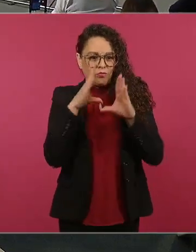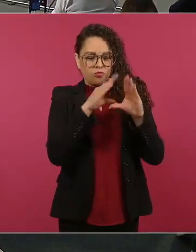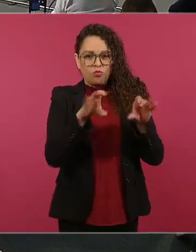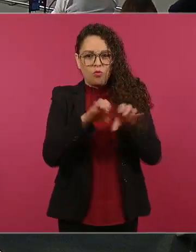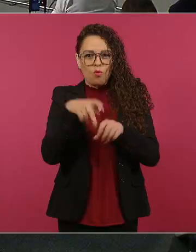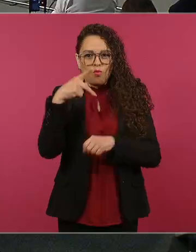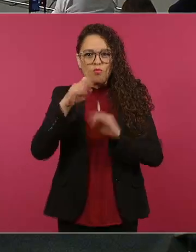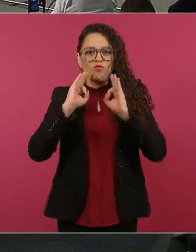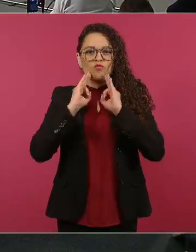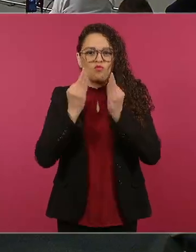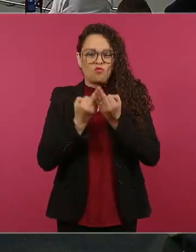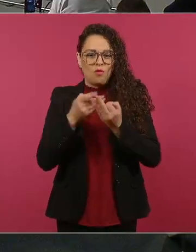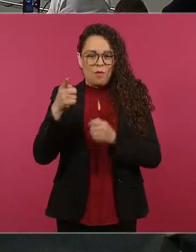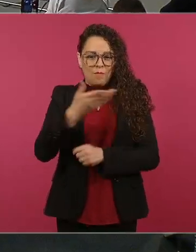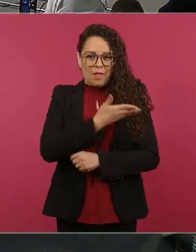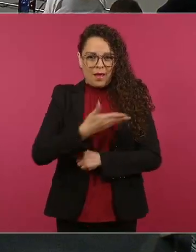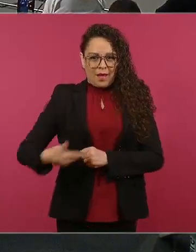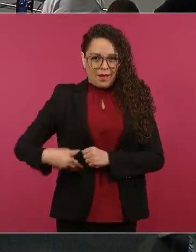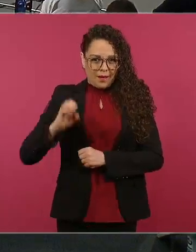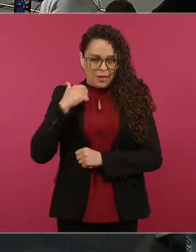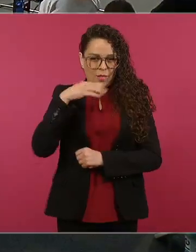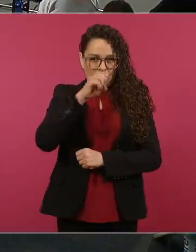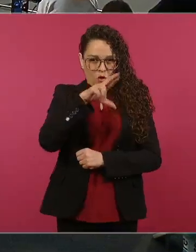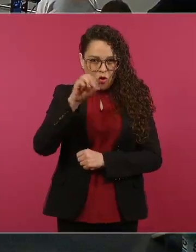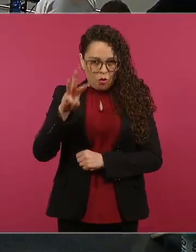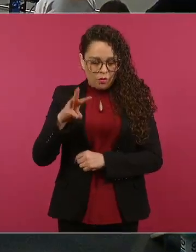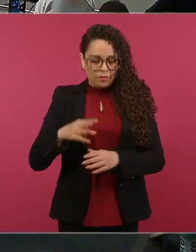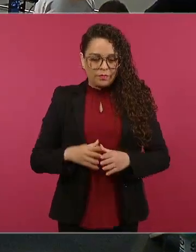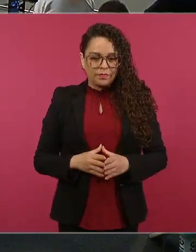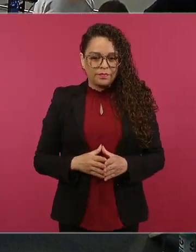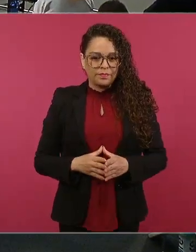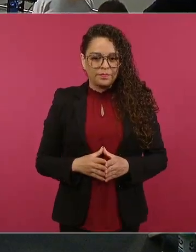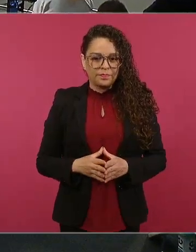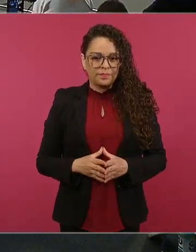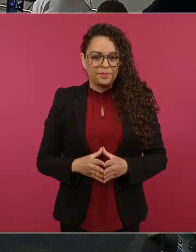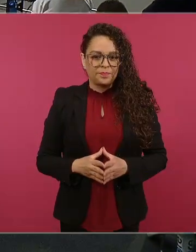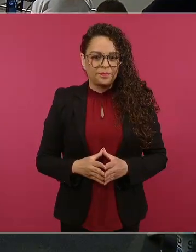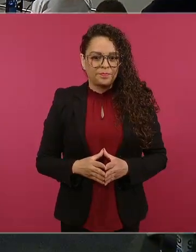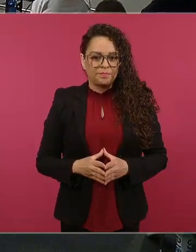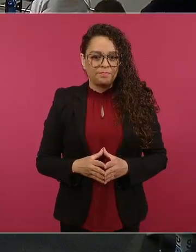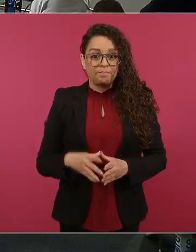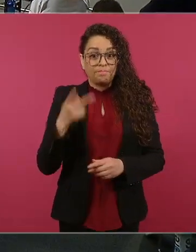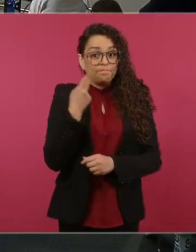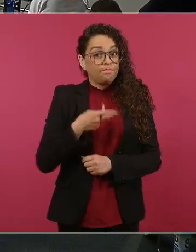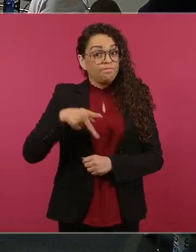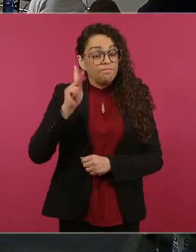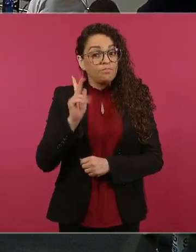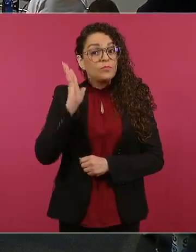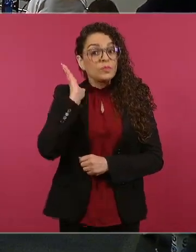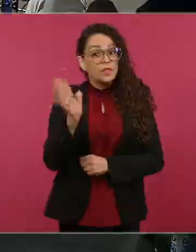a esto, que ya es la época nuestra,